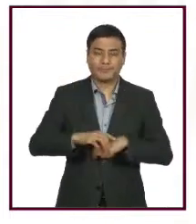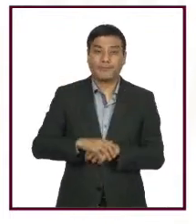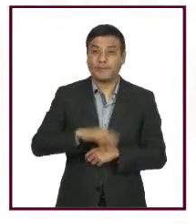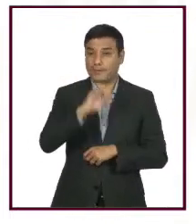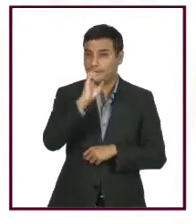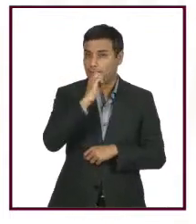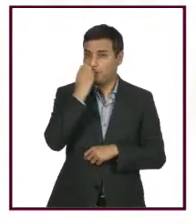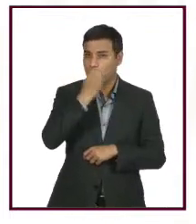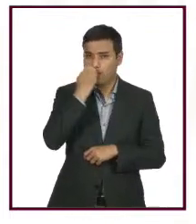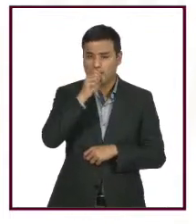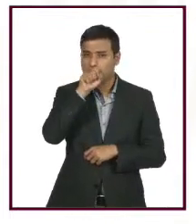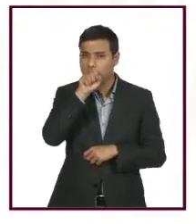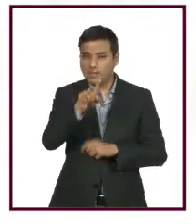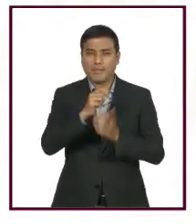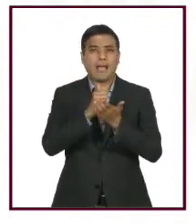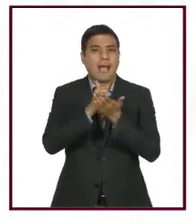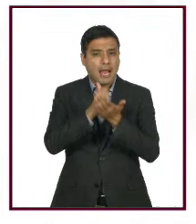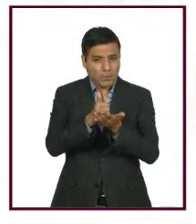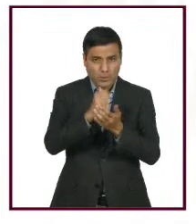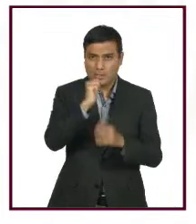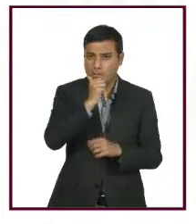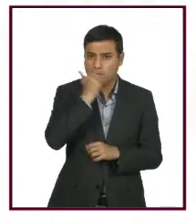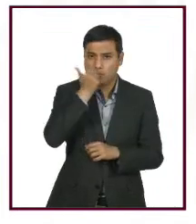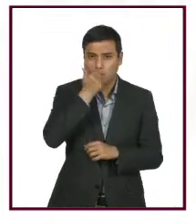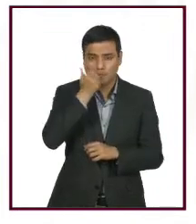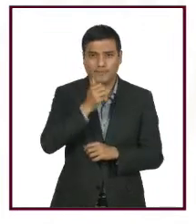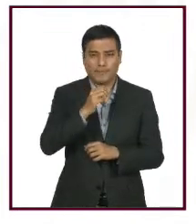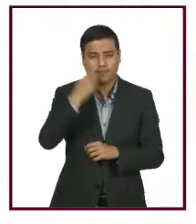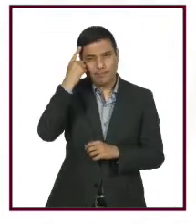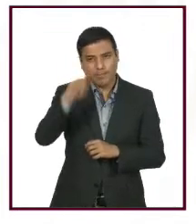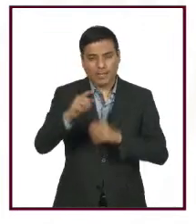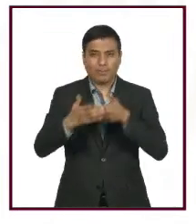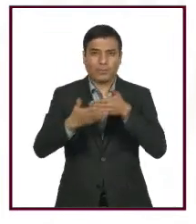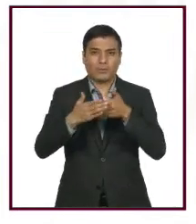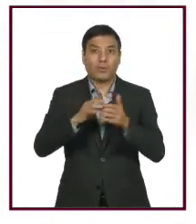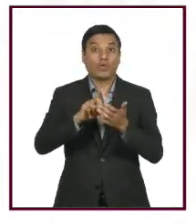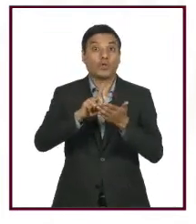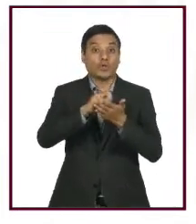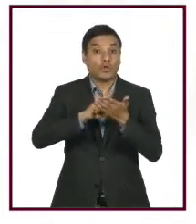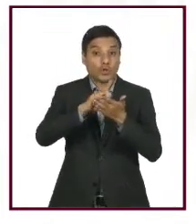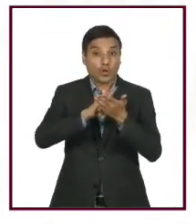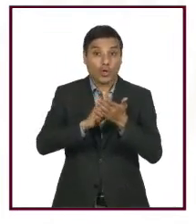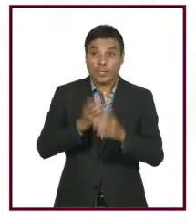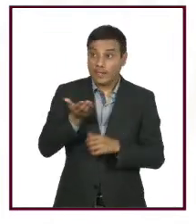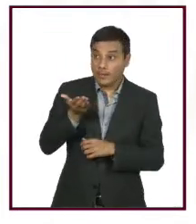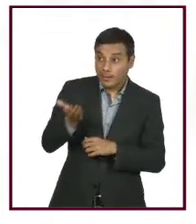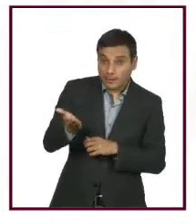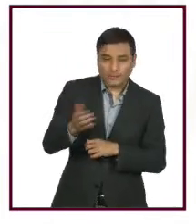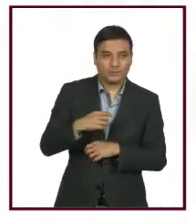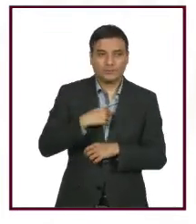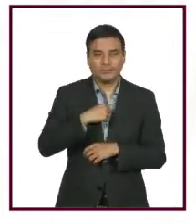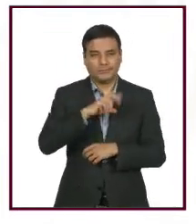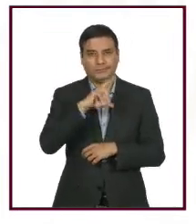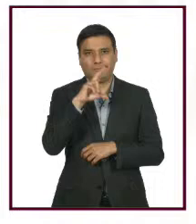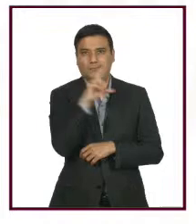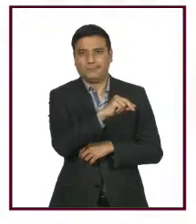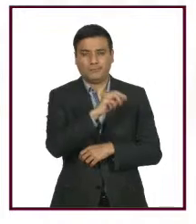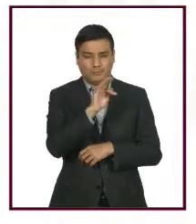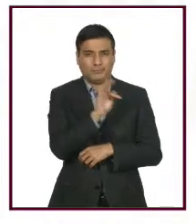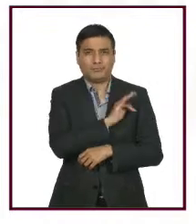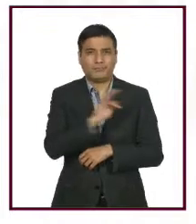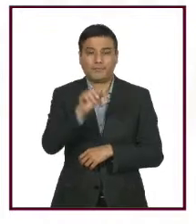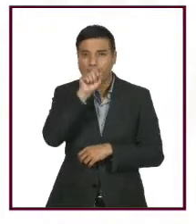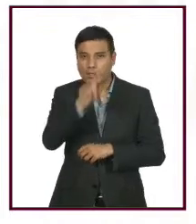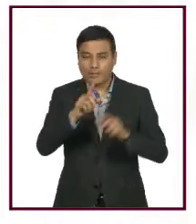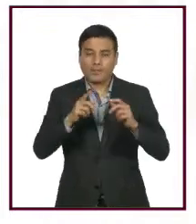prepara a las y los alumnos a que sean capaces de rechazar las sustancias psicoactivas y manejar la presión social. Por eso es